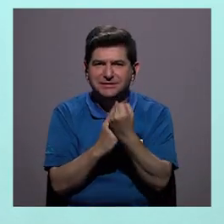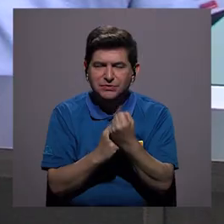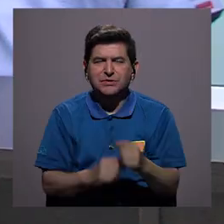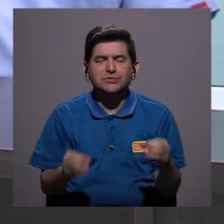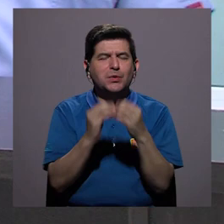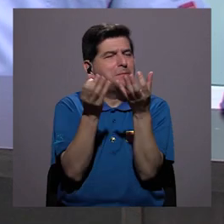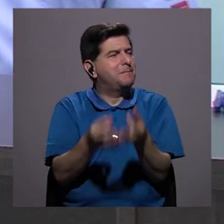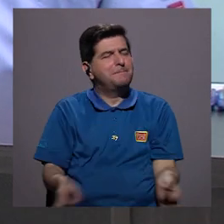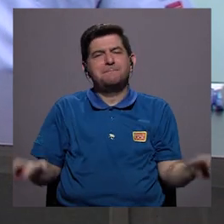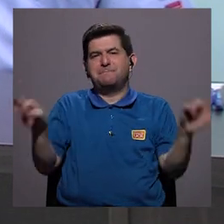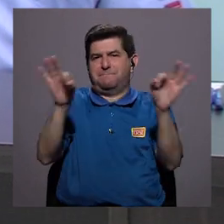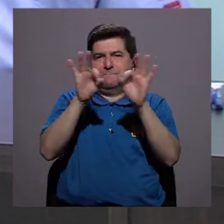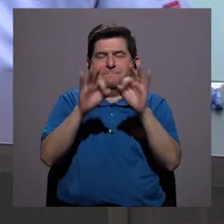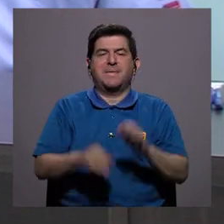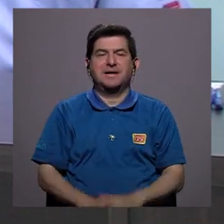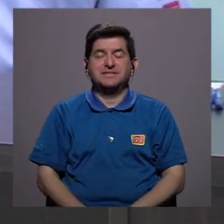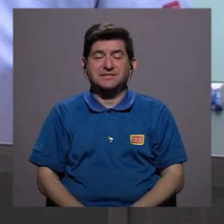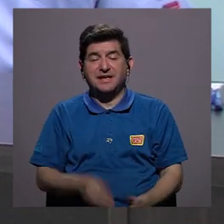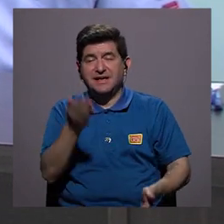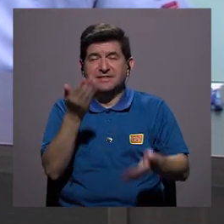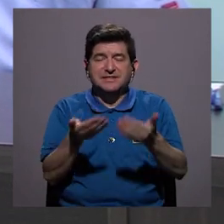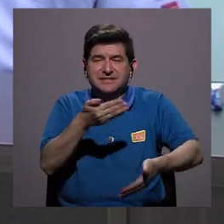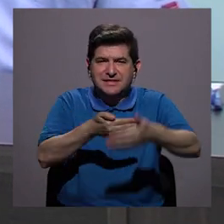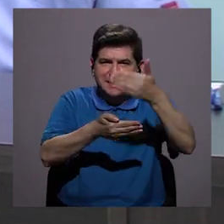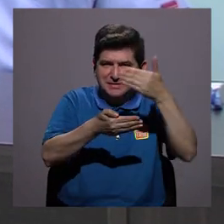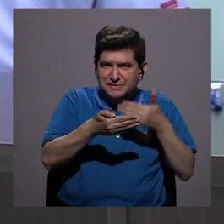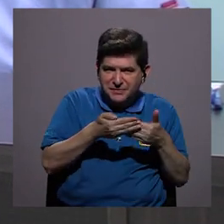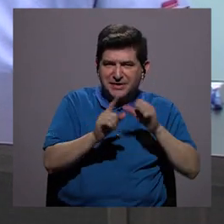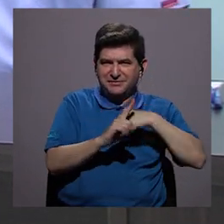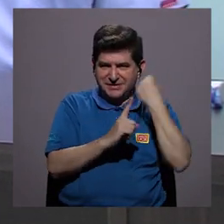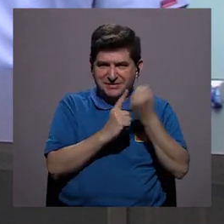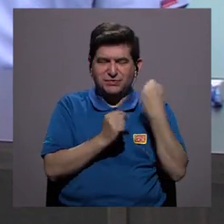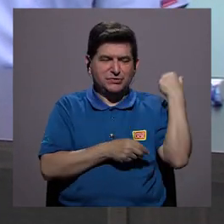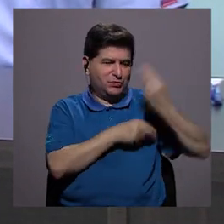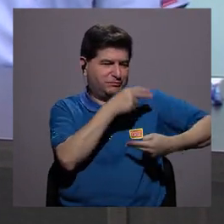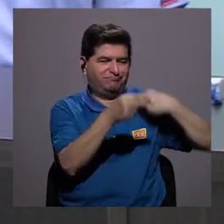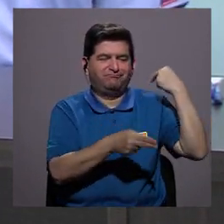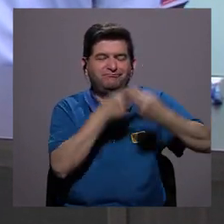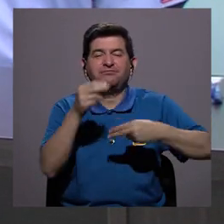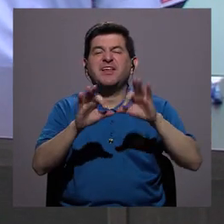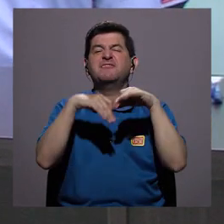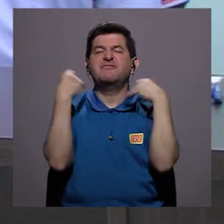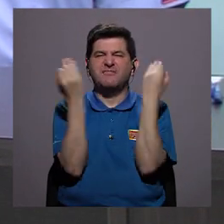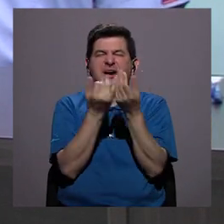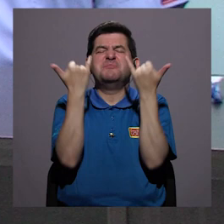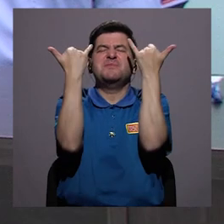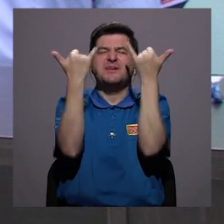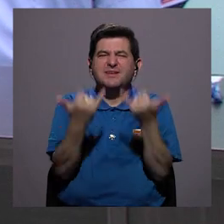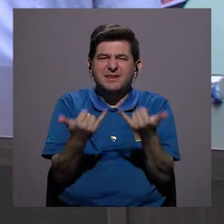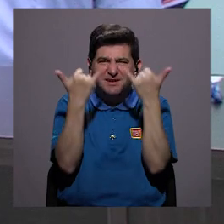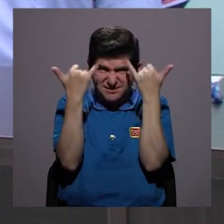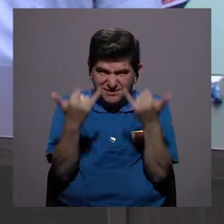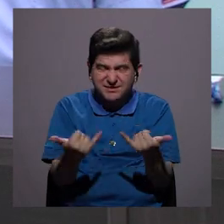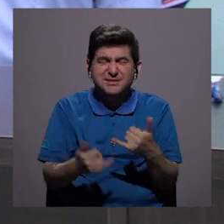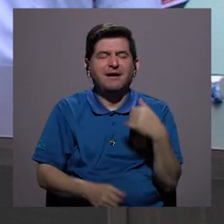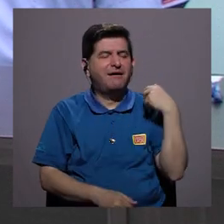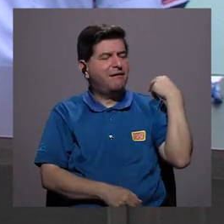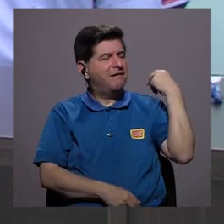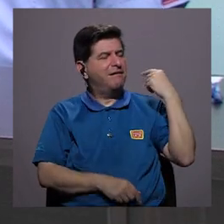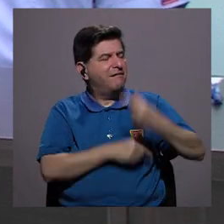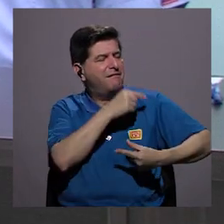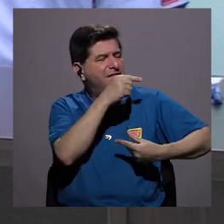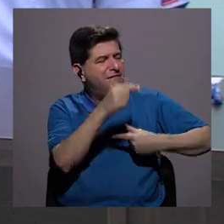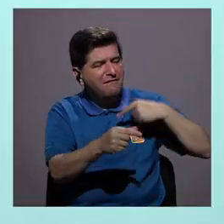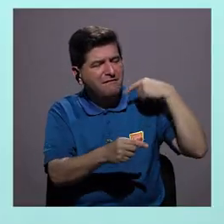factor que es más importante, que es el factor predisponente, que es la herencia. Ya hay familias que a través de, digamos,